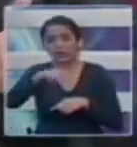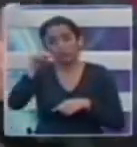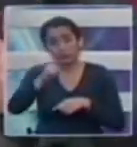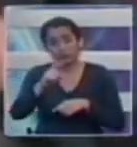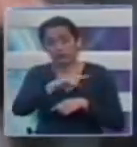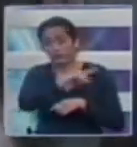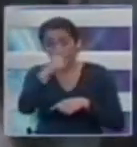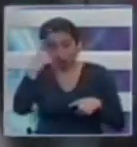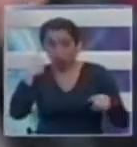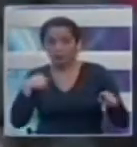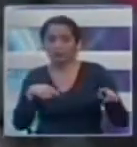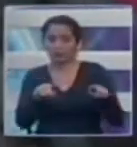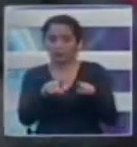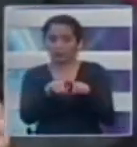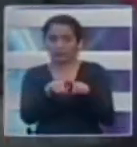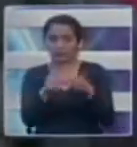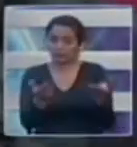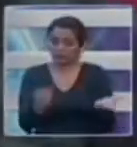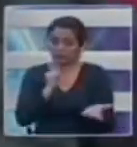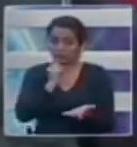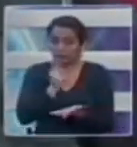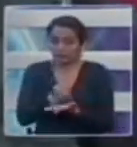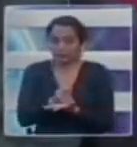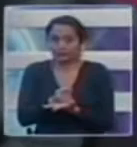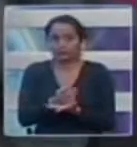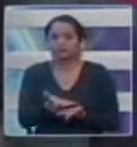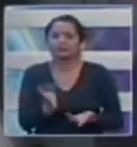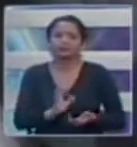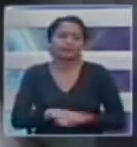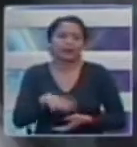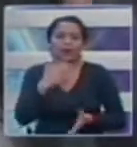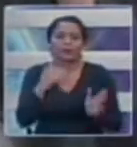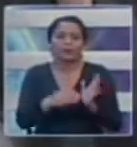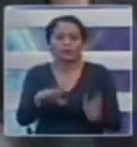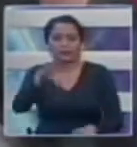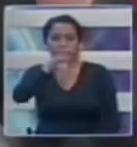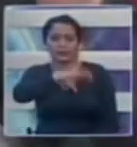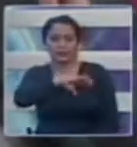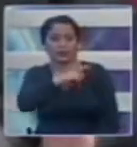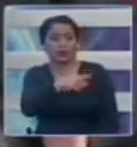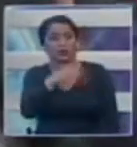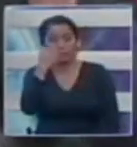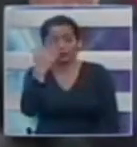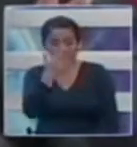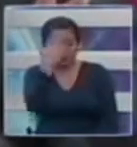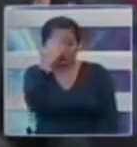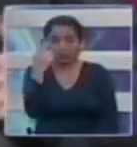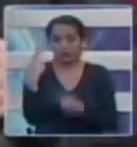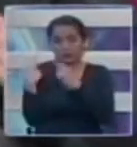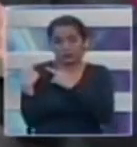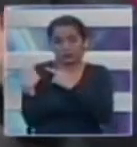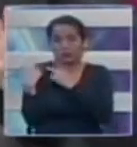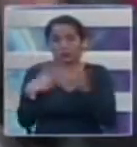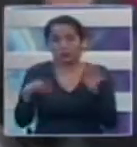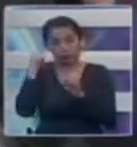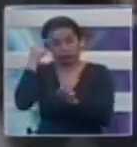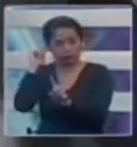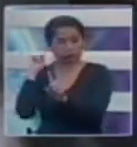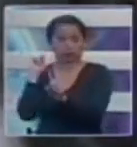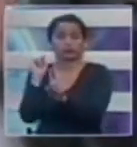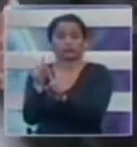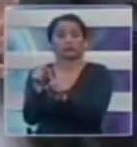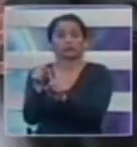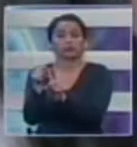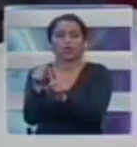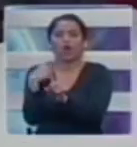es verdad, el gobierno autónomo tiene de repente su departamento de turismo, pero debe estar conectado, saber hacia dónde va, que cada uno, por más que sea